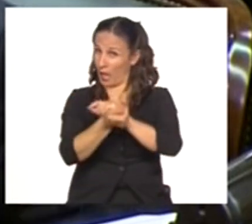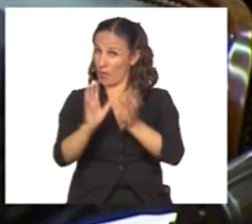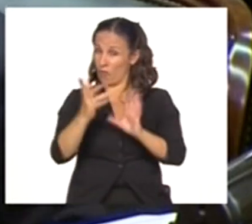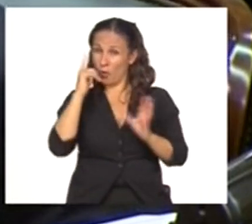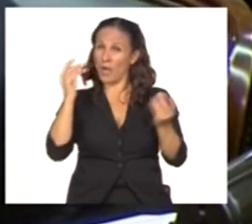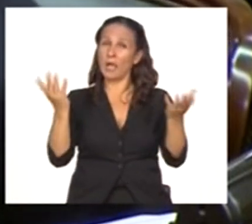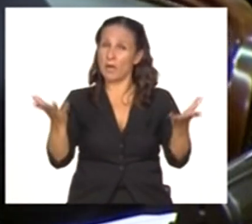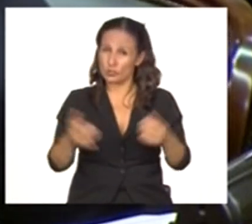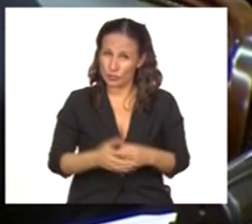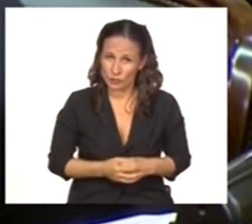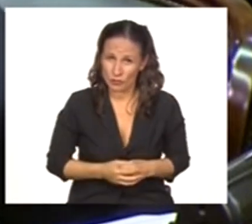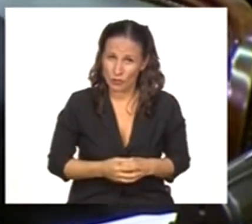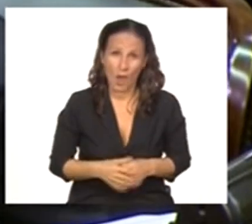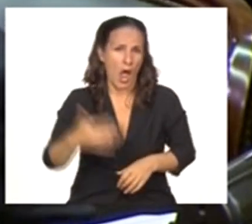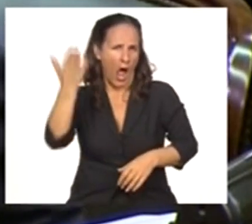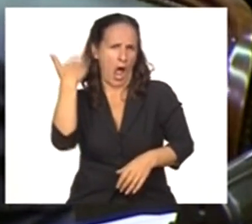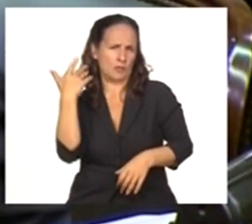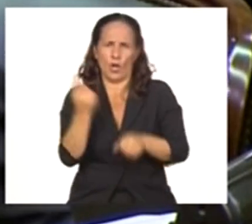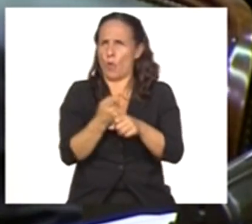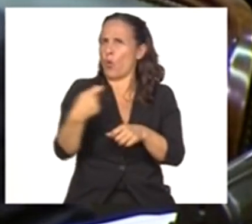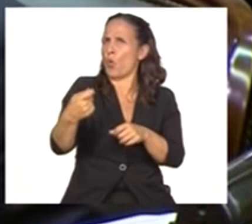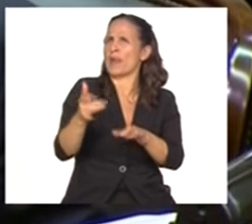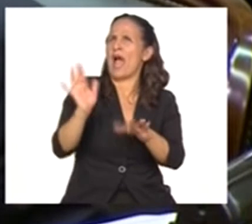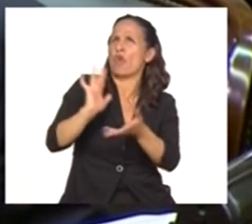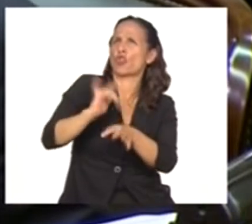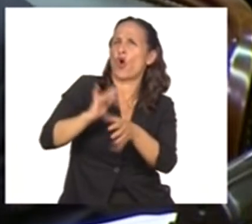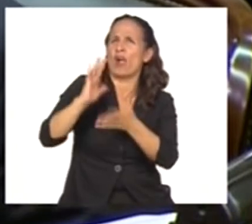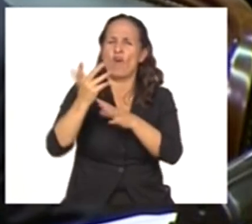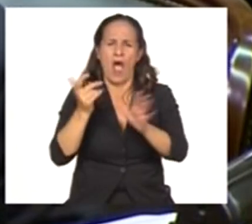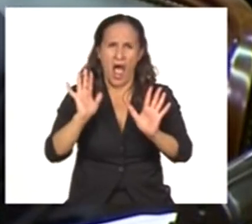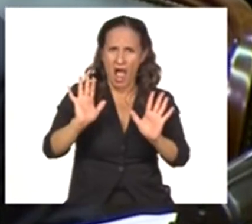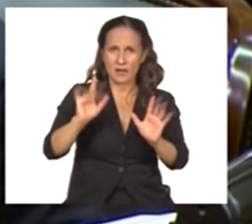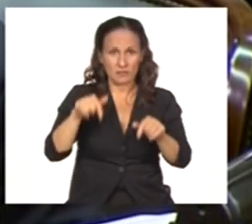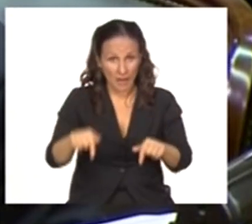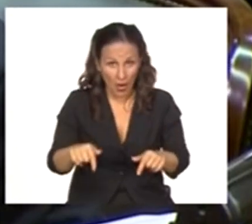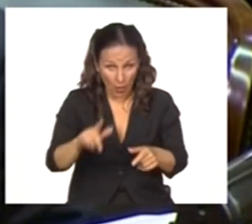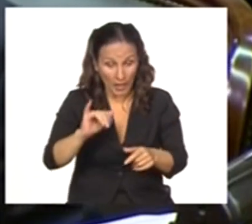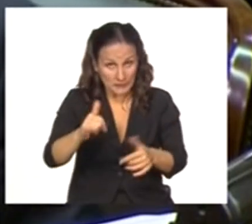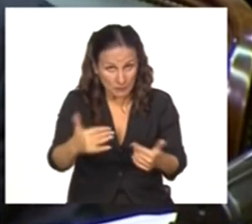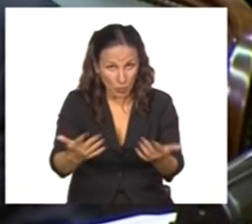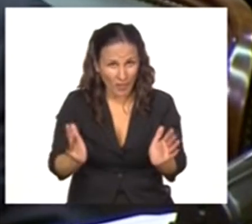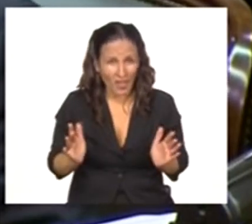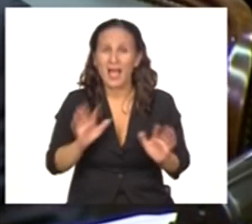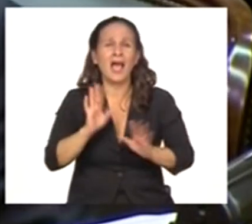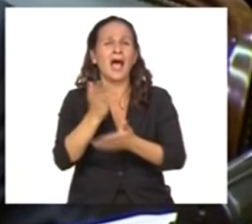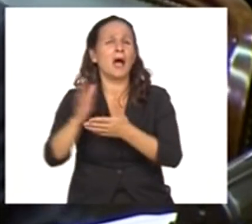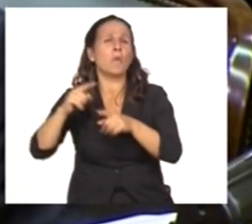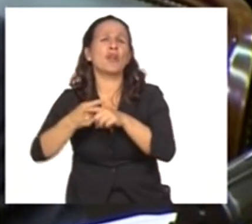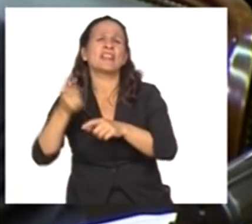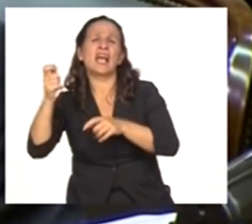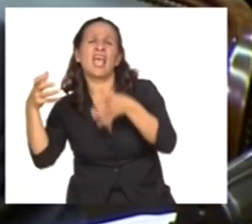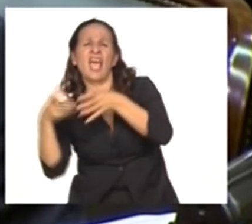¿Qué ha pasado que lo que antes era intolerante ahora es tolerante? Y ya no es una cuestión de bandería política, ya es una